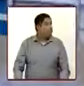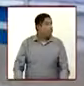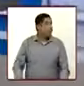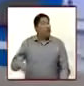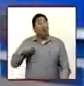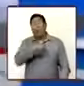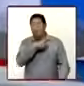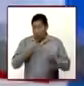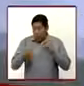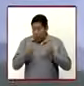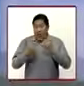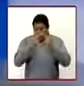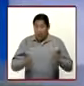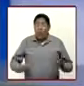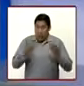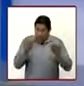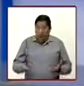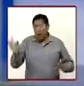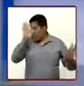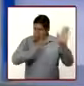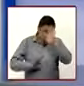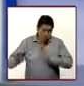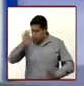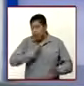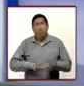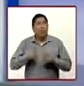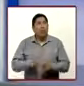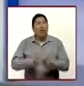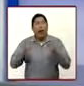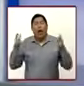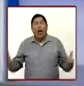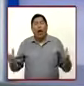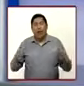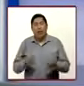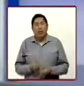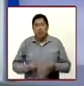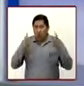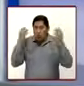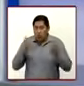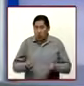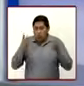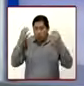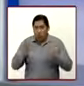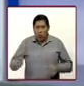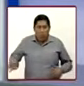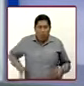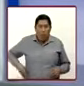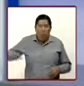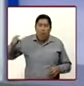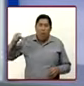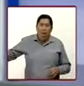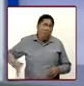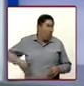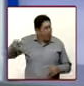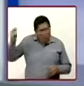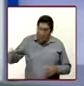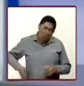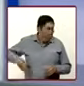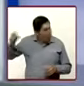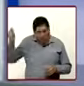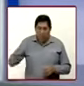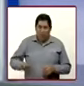Nos vamos con la información a Potosí, donde hay preocupación por la gran cantidad y el aumento acelerado de perros callejeros. Se habla